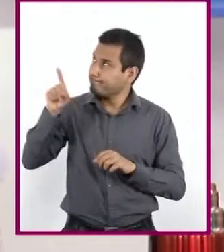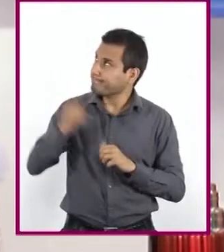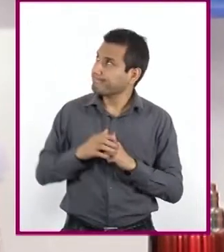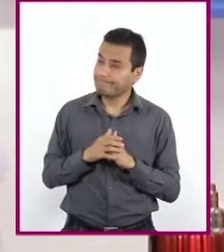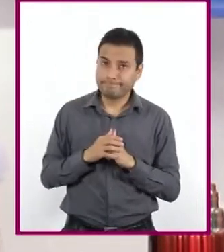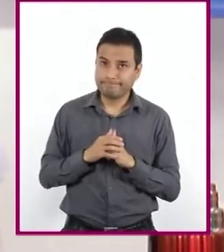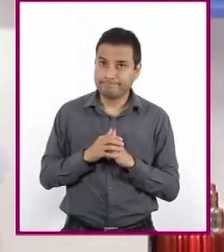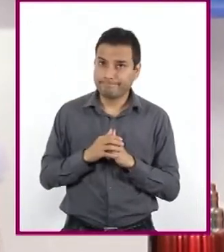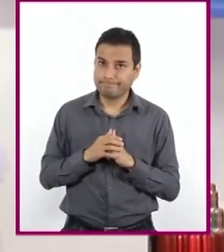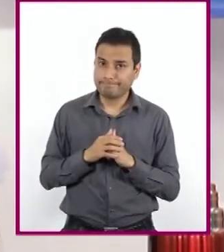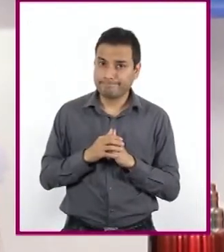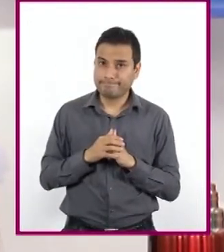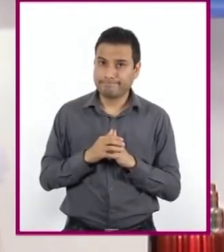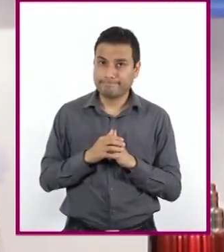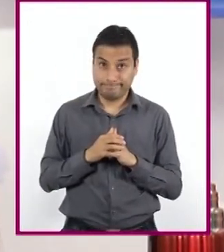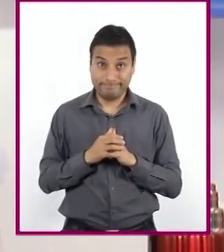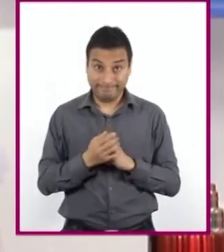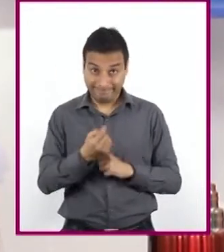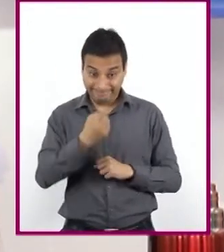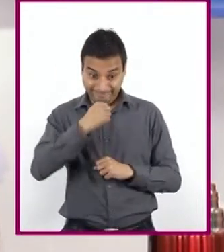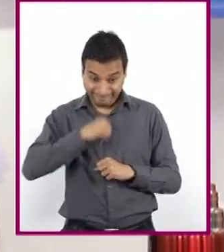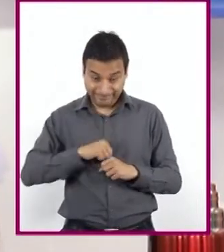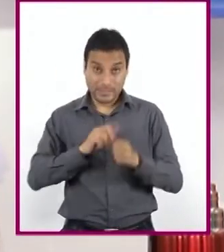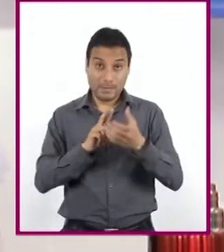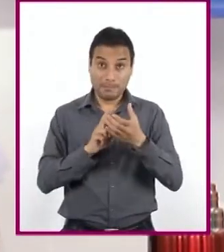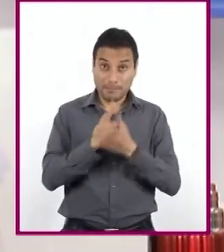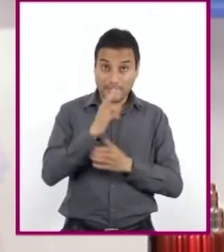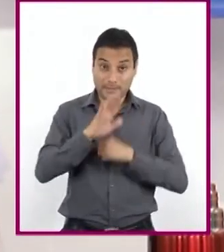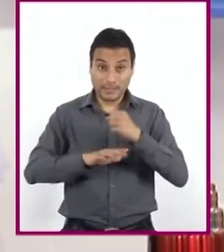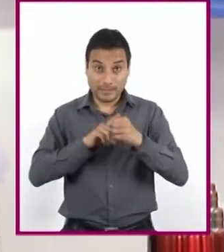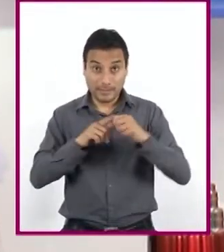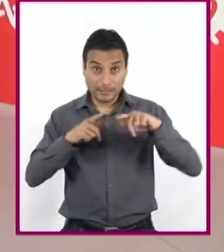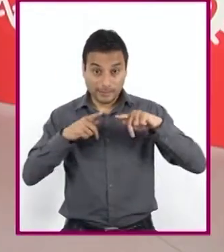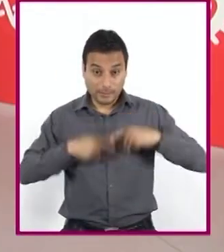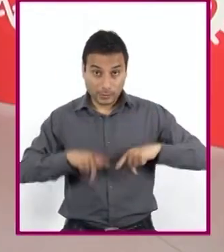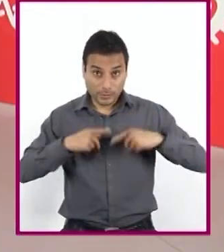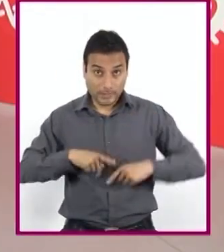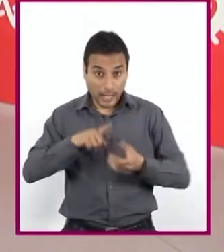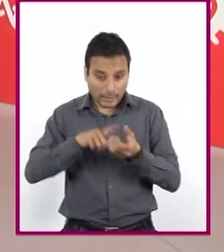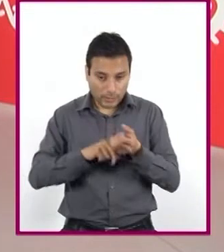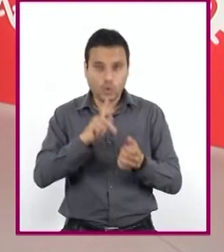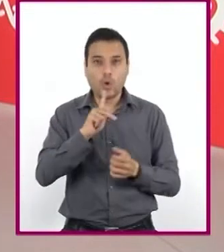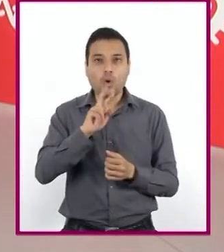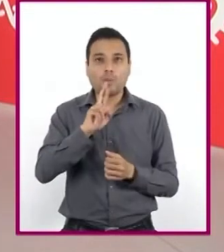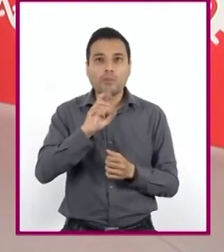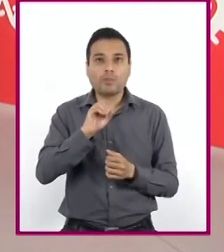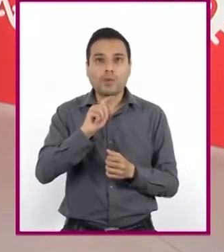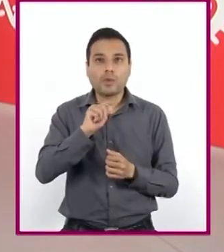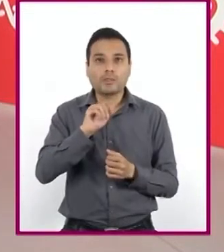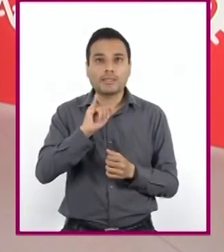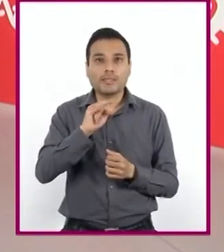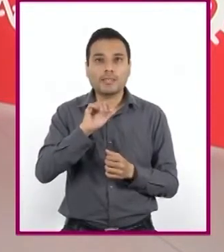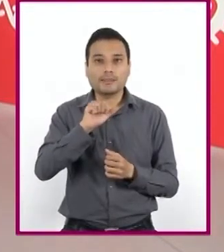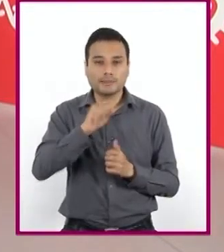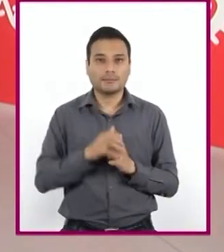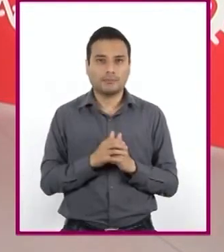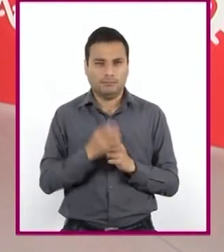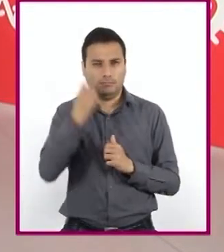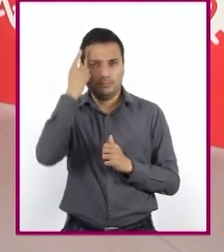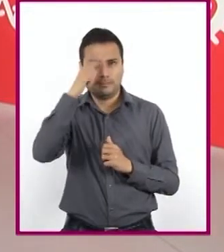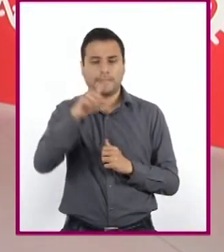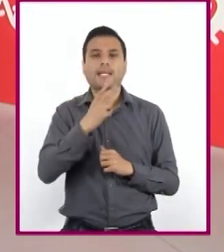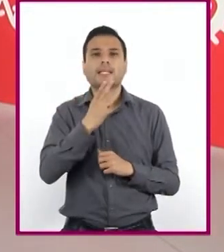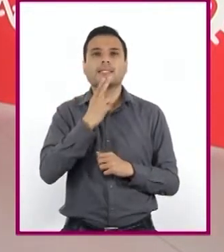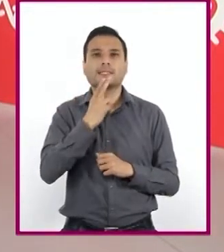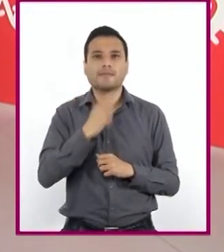Pero en el cuerpo de los seres vivos forma parte de las proteínas. Las proteínas son útiles para